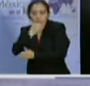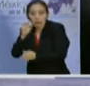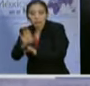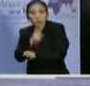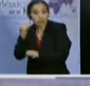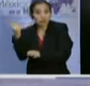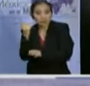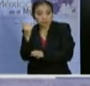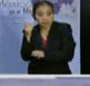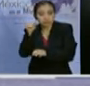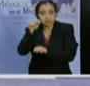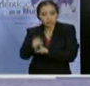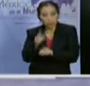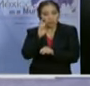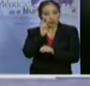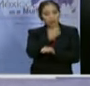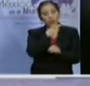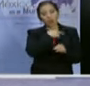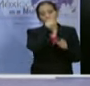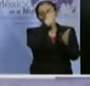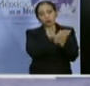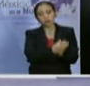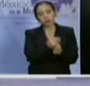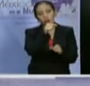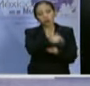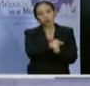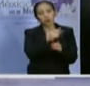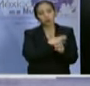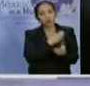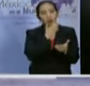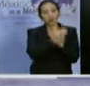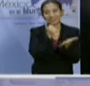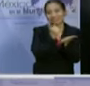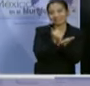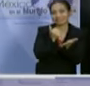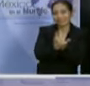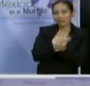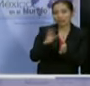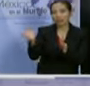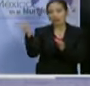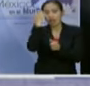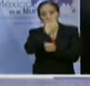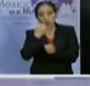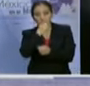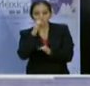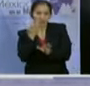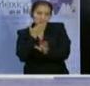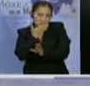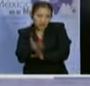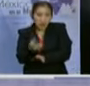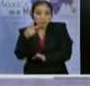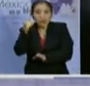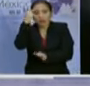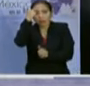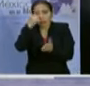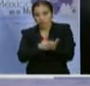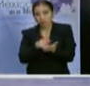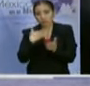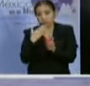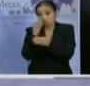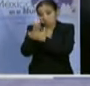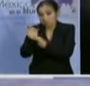porque más se nos ubica solo en la parte de Contraloría Social, de evaluación, lo cual no está mal. Nos parece que vamos a